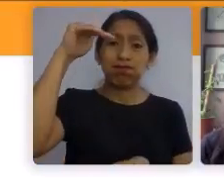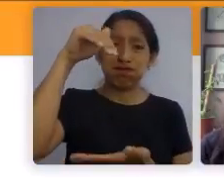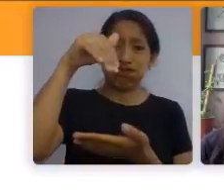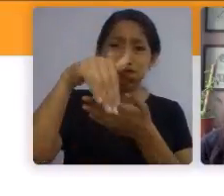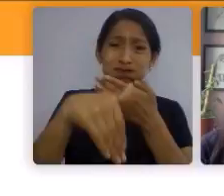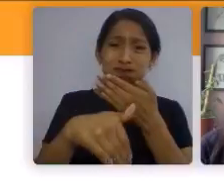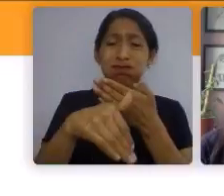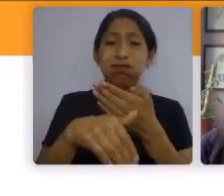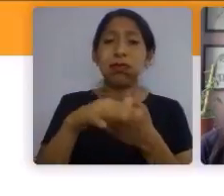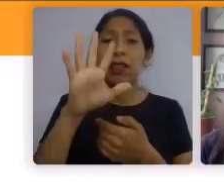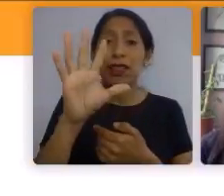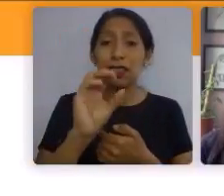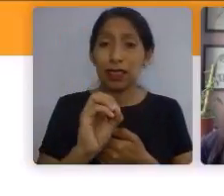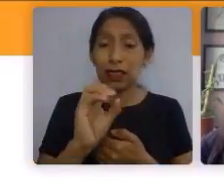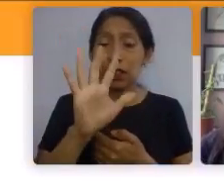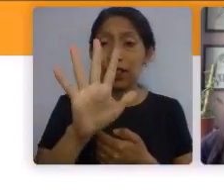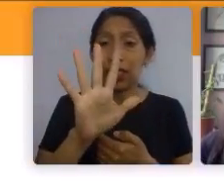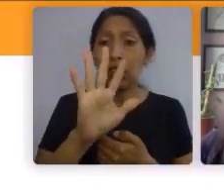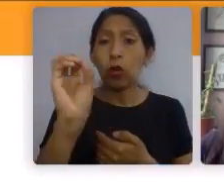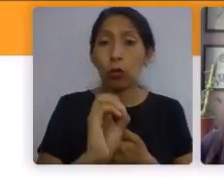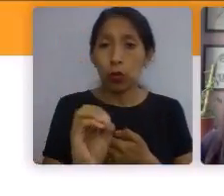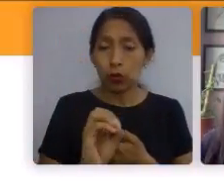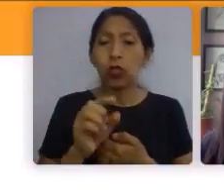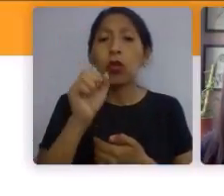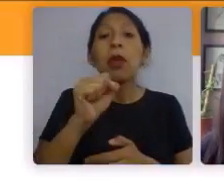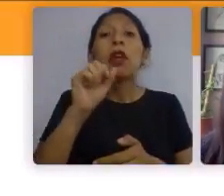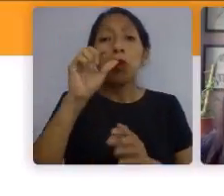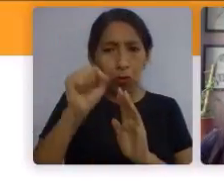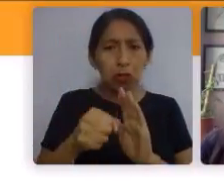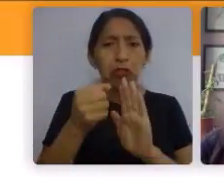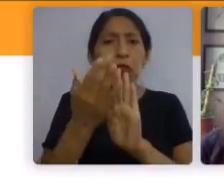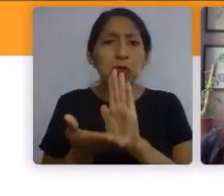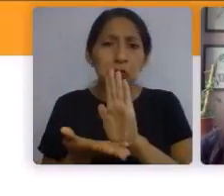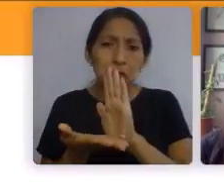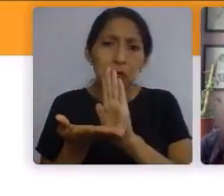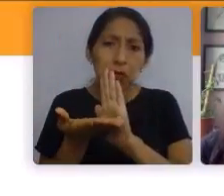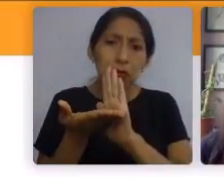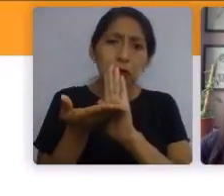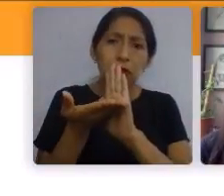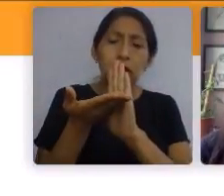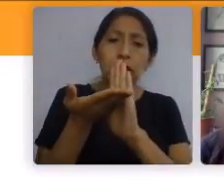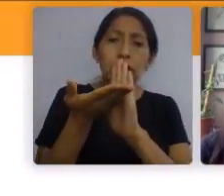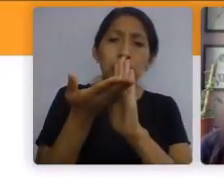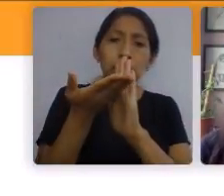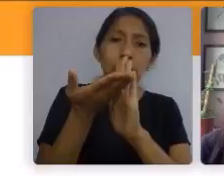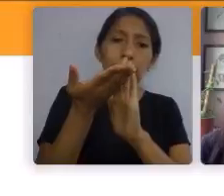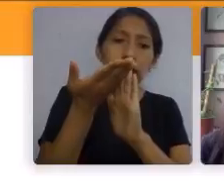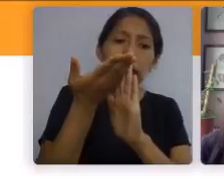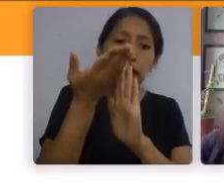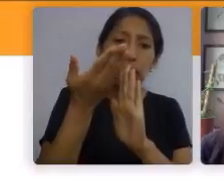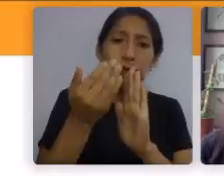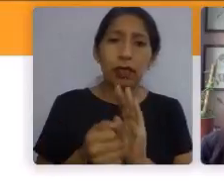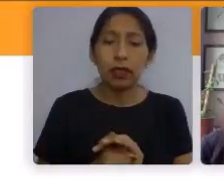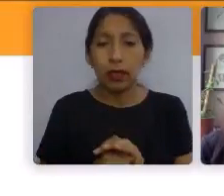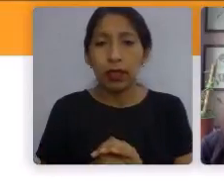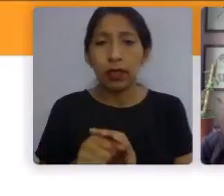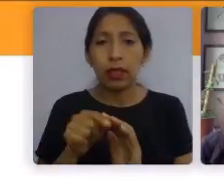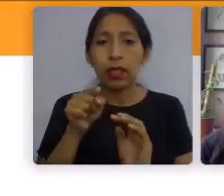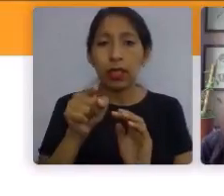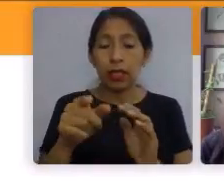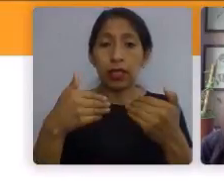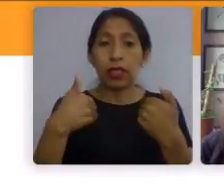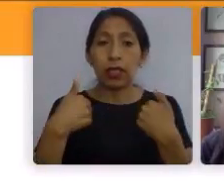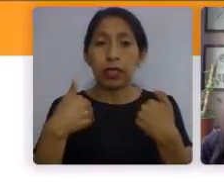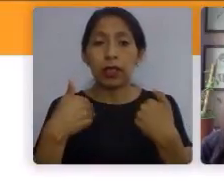puntos porcentuales, pero eso se ha ido recuperando en el tiempo. ¿Sí? A este año teníamos ya una